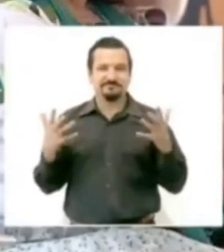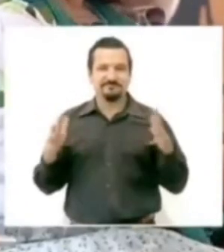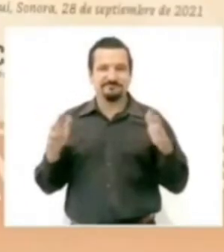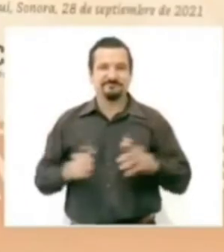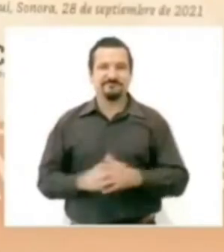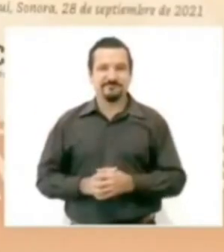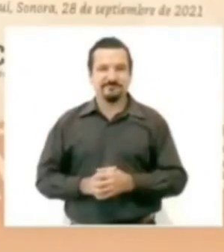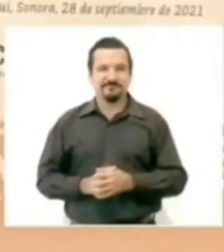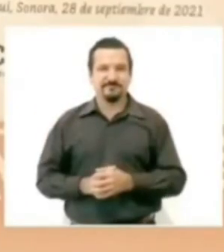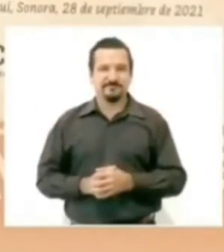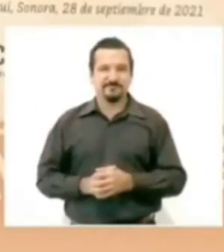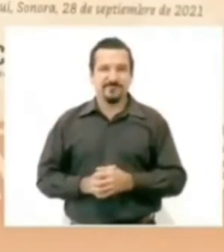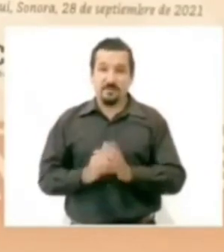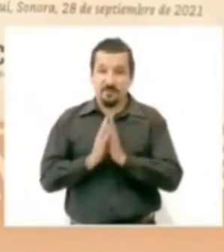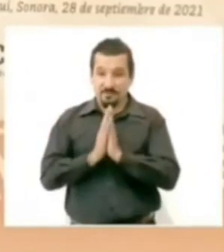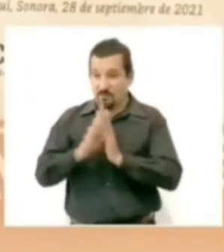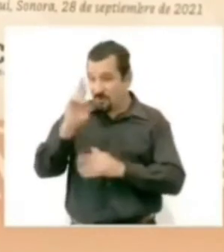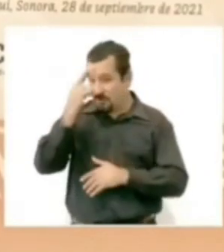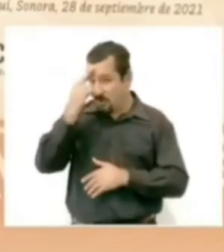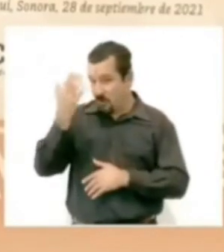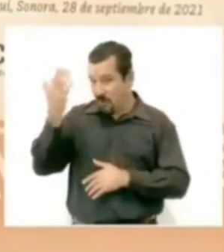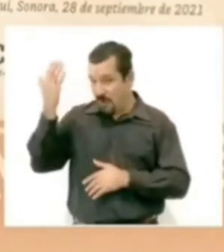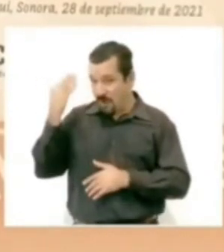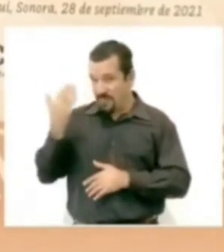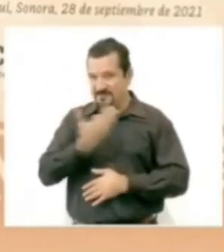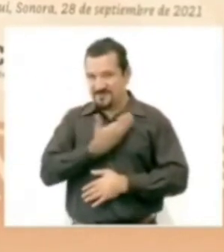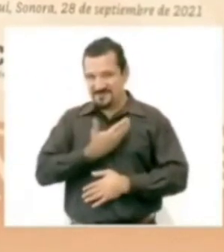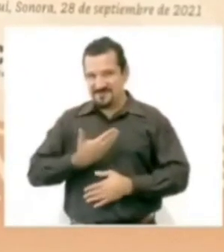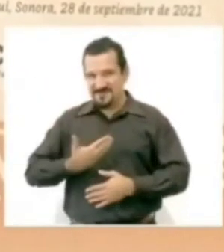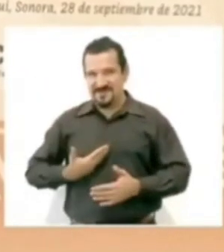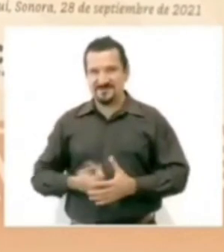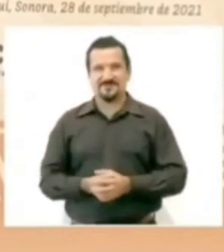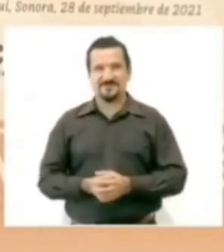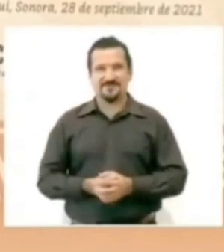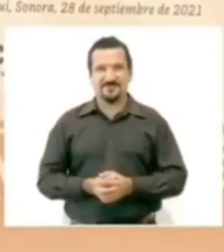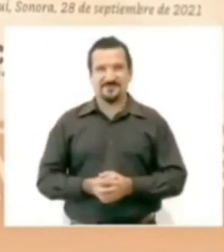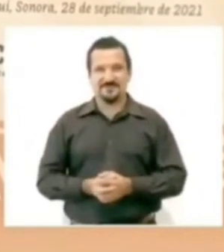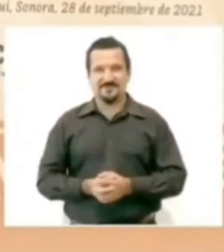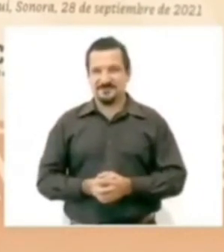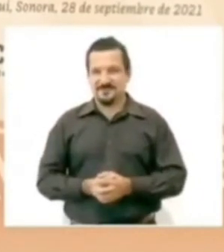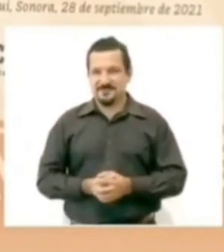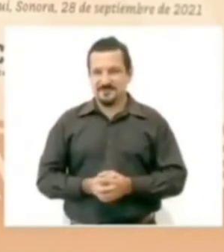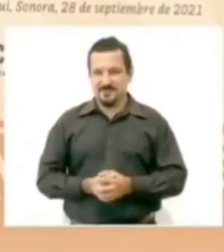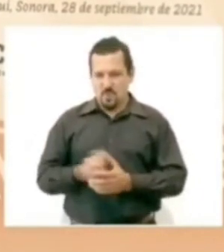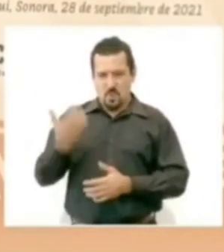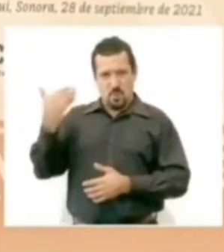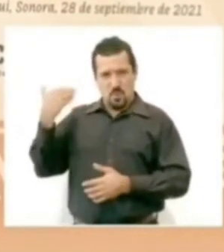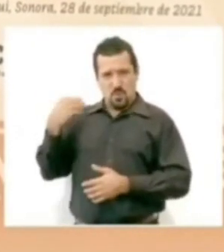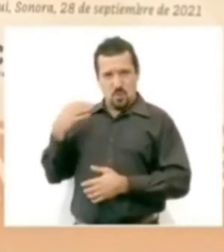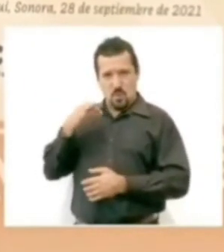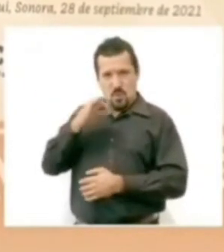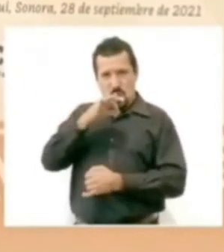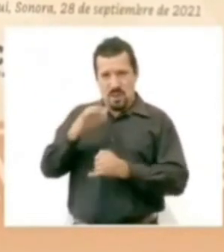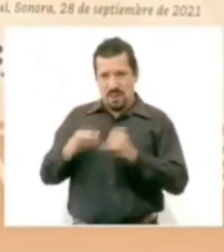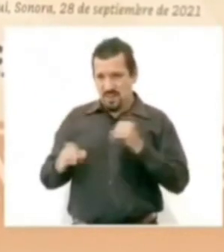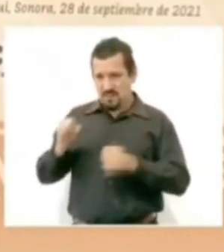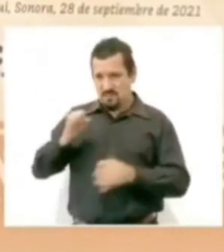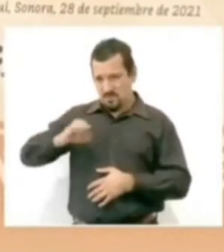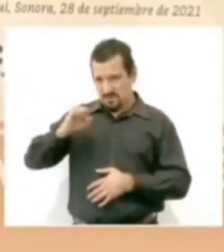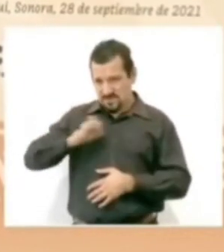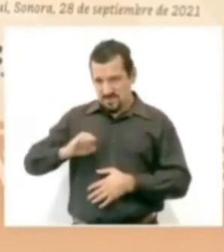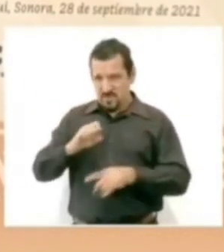Cabe recordar, ciudadano presidente, que a lo largo del último medio siglo, diferentes administraciones han anunciado un plan